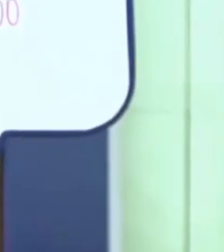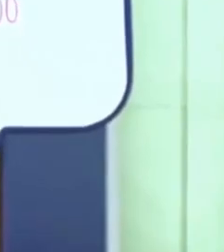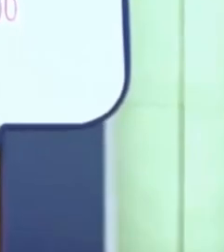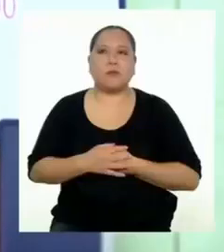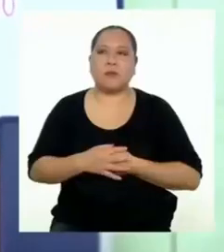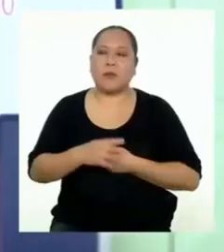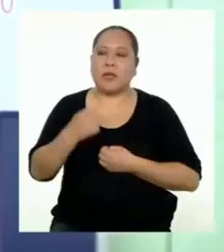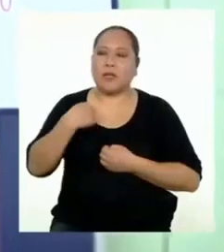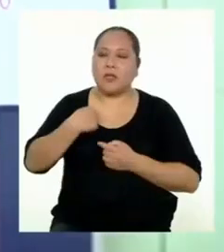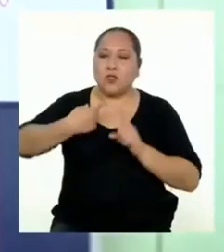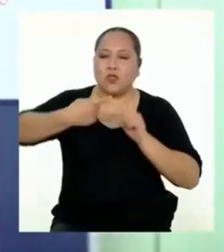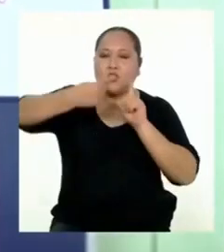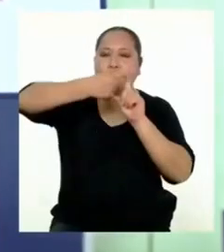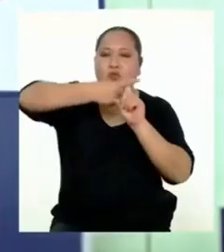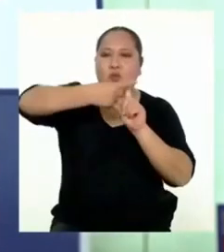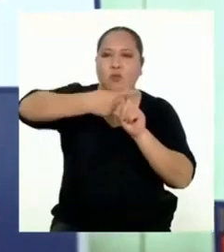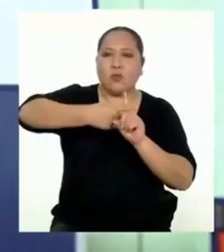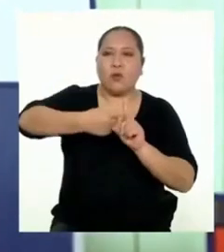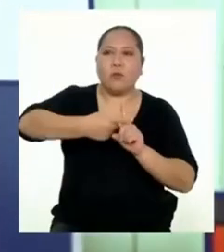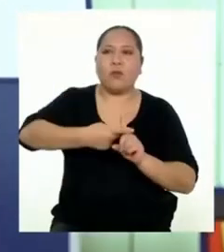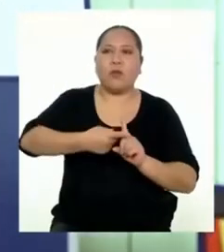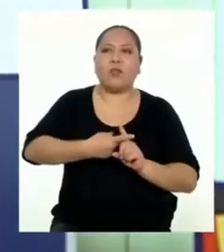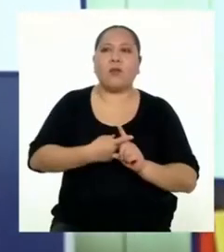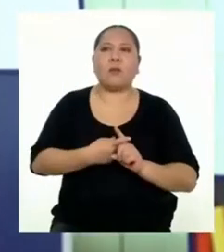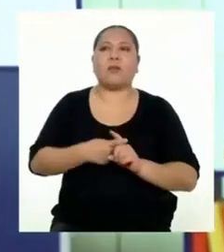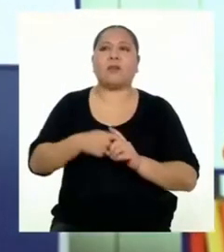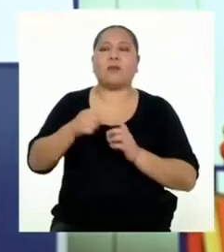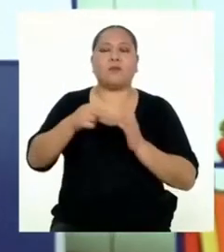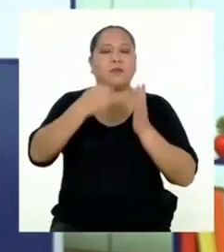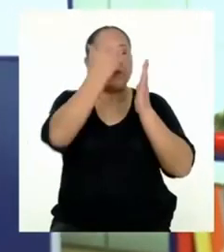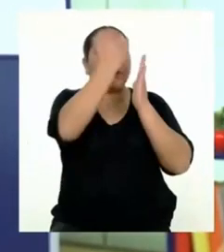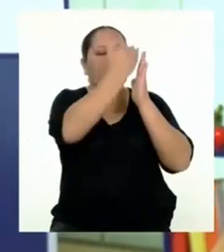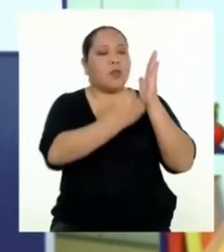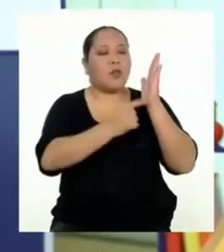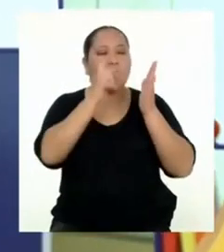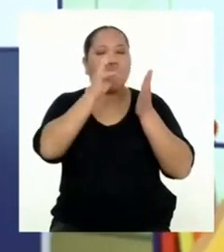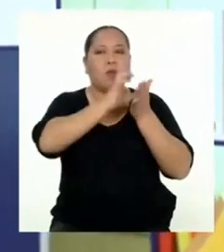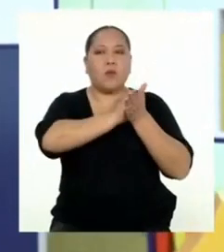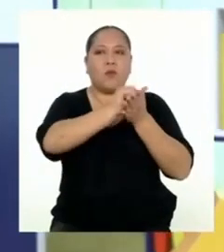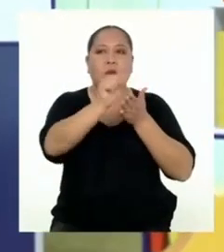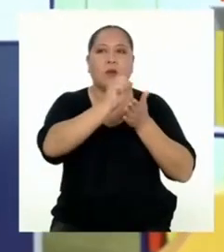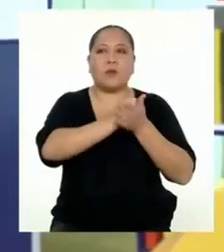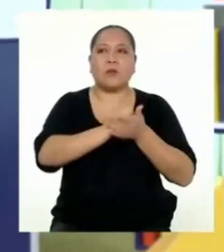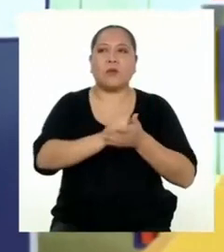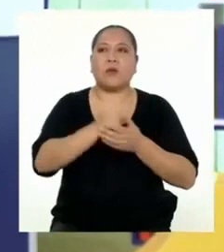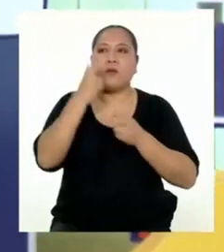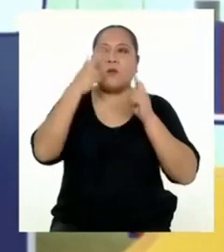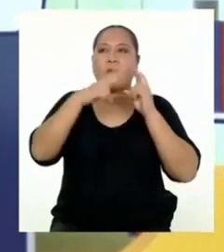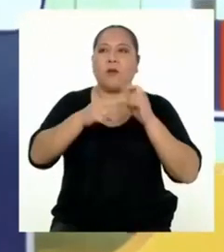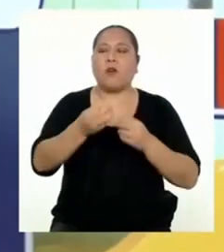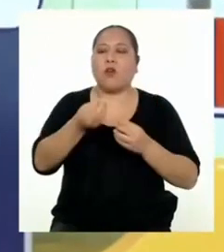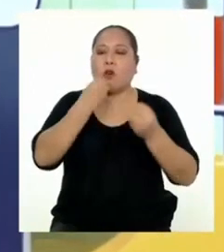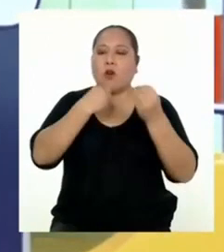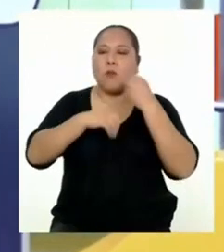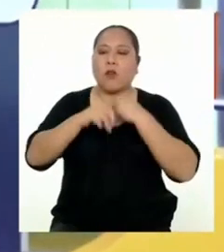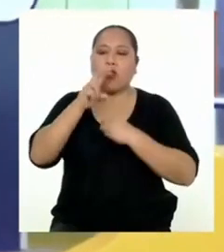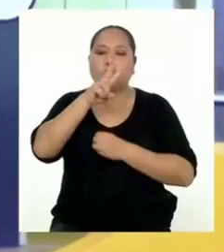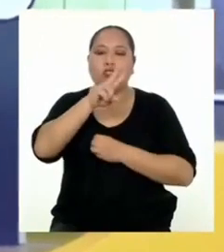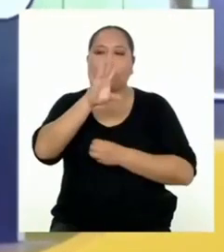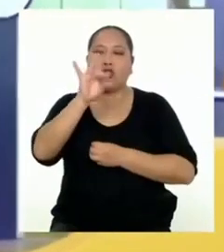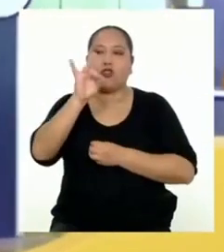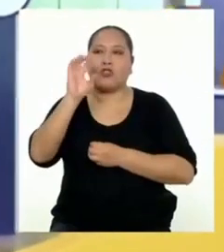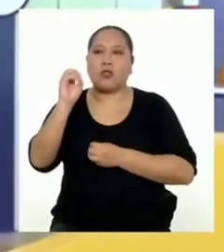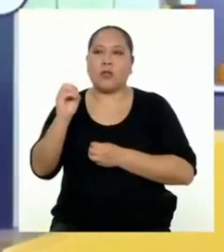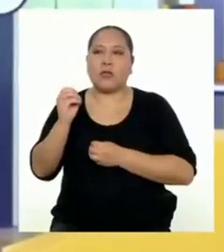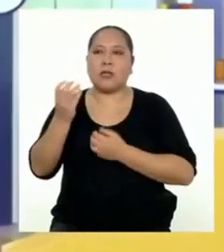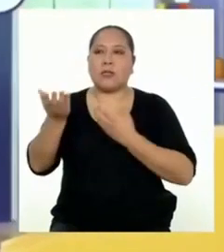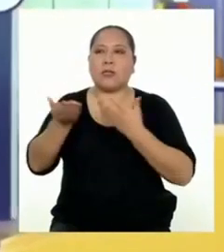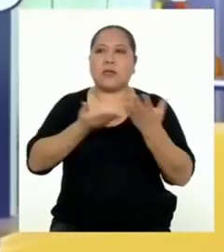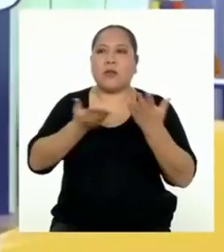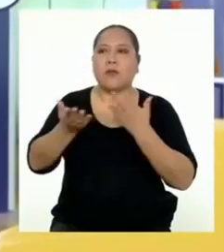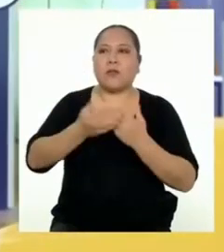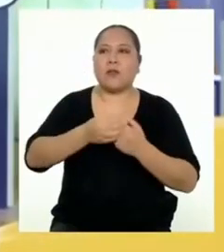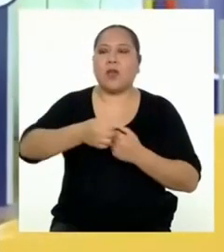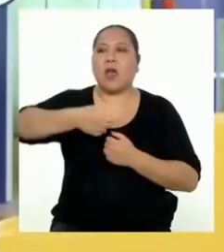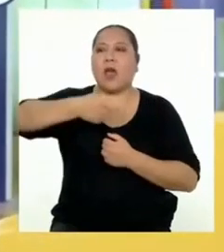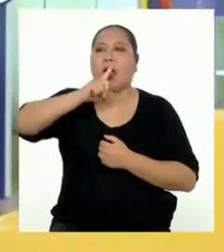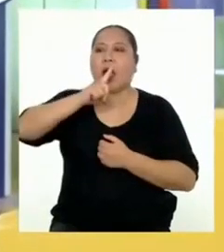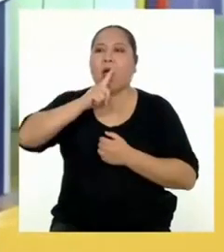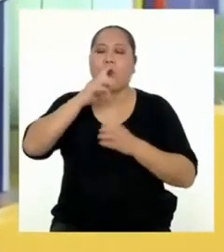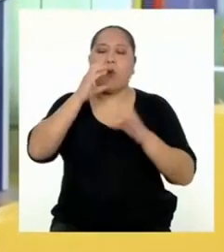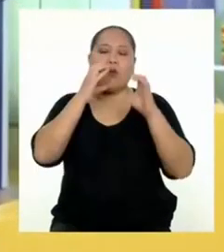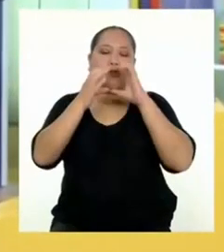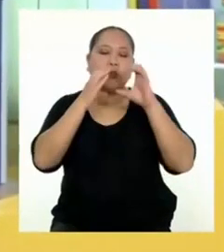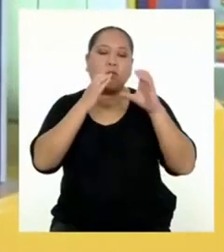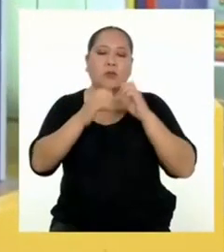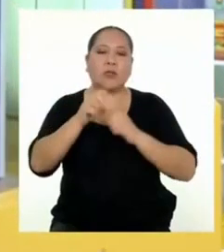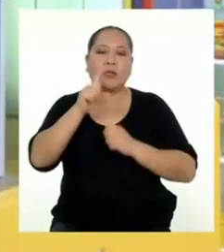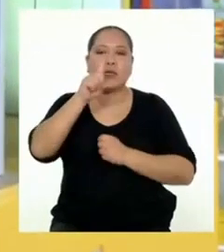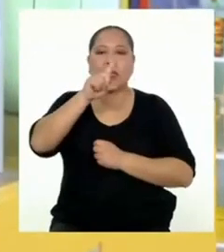Entonces, si sumamos nuestros gastos del mes, tendríamos alimentos, 280 soles, servicios, agua, luz,